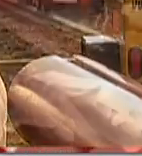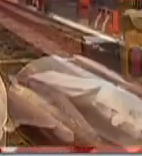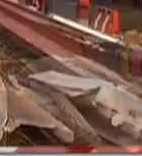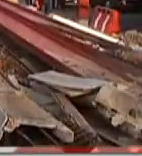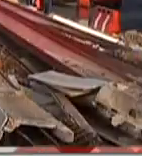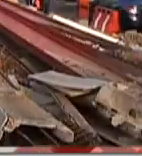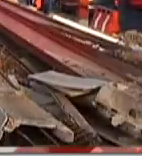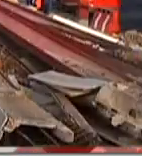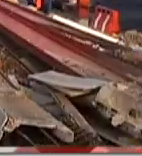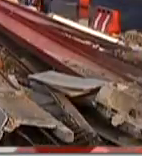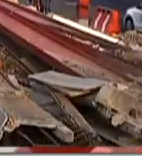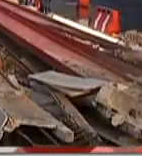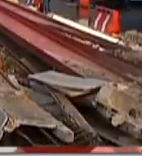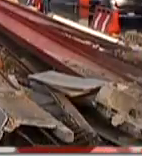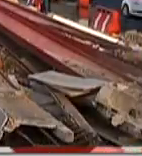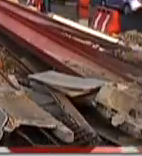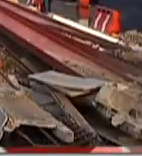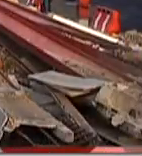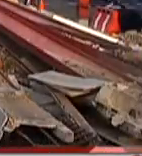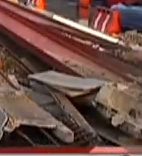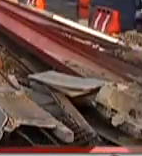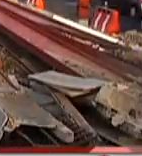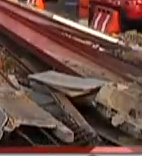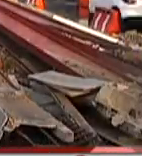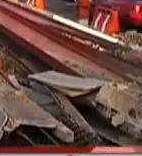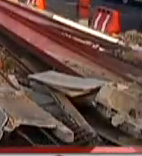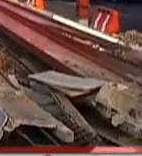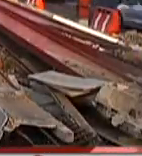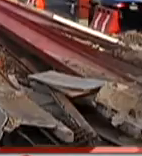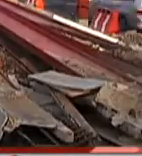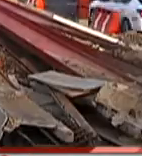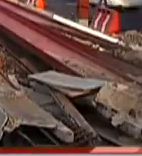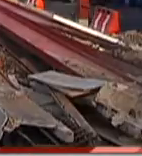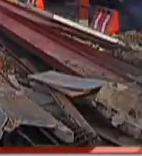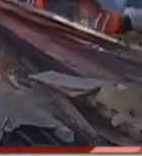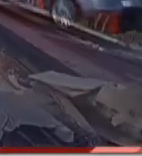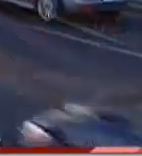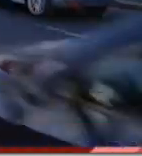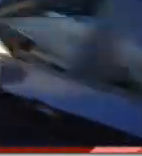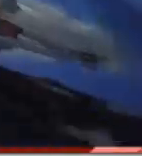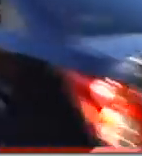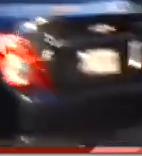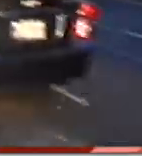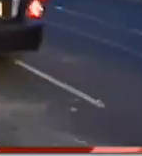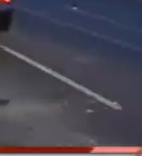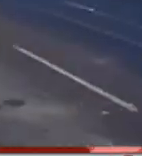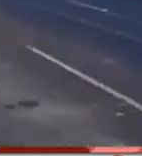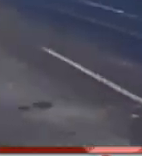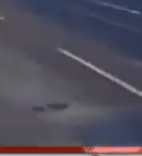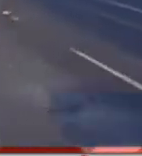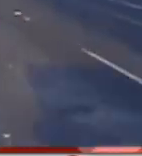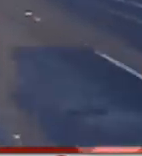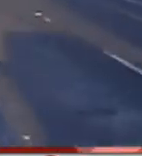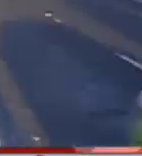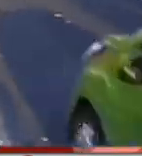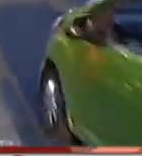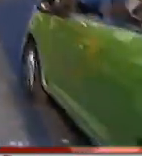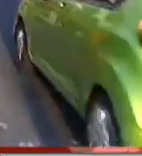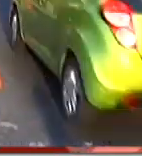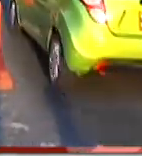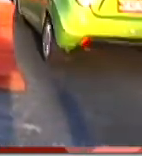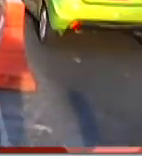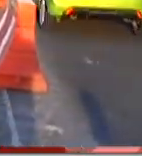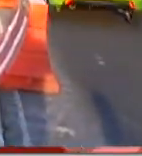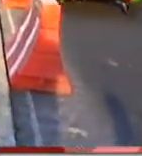México. Ejemplo es la iniciativa de la organización civil 4 al Cubo, que con el apoyo del gobierno de la Ciudad de México